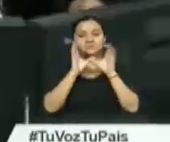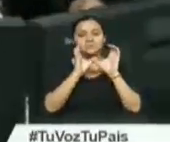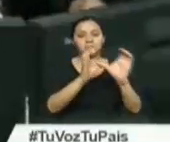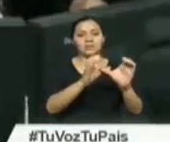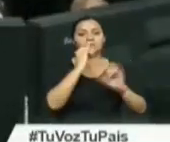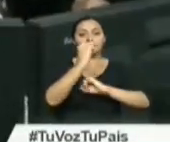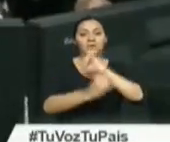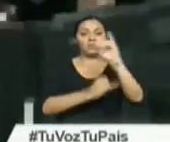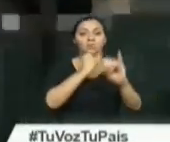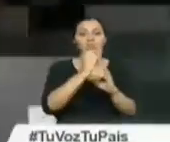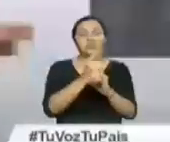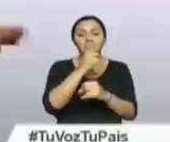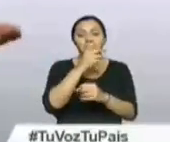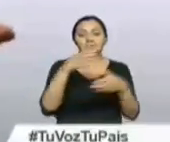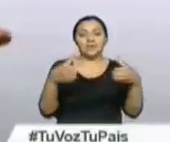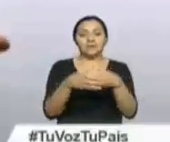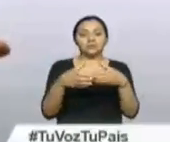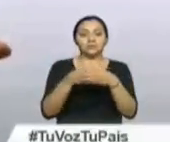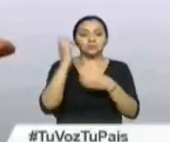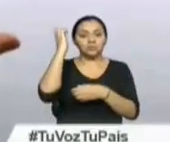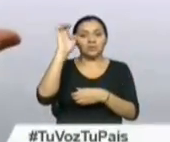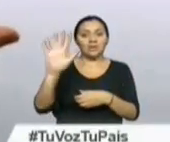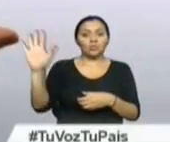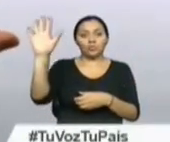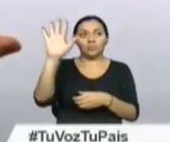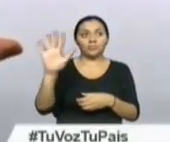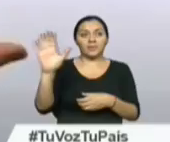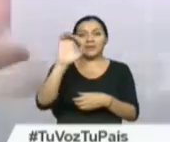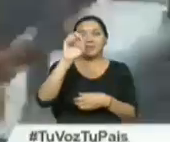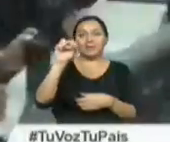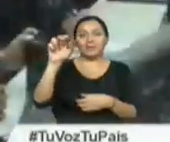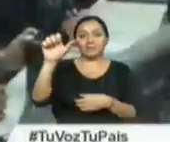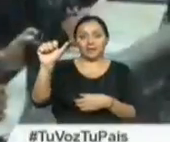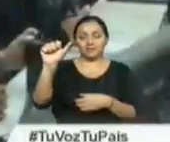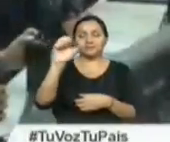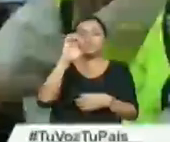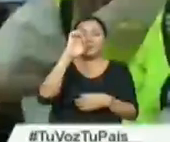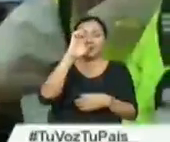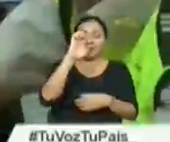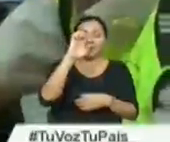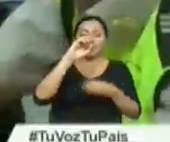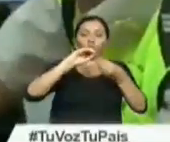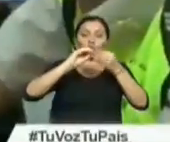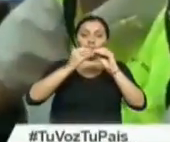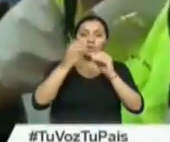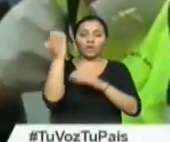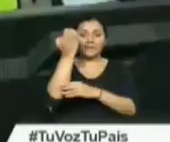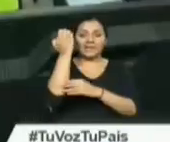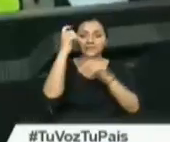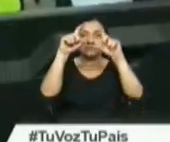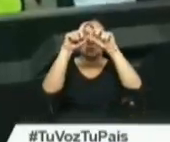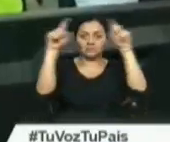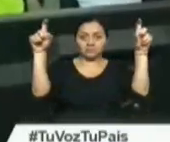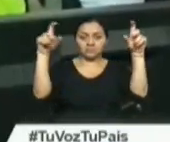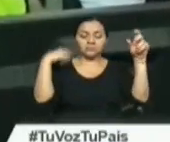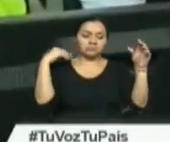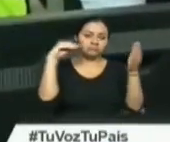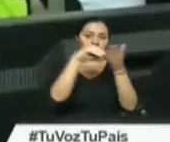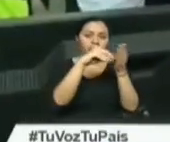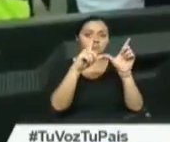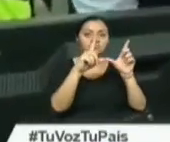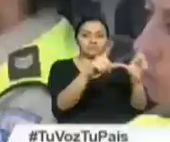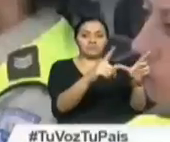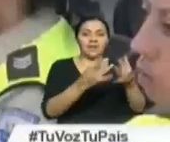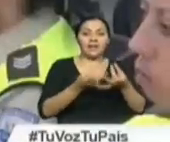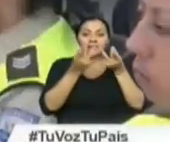internacional otorgada por la Asociación Europea de Números de Emergencia, ENA. Esta certificación evalúa los sistemas de gestión técnica que